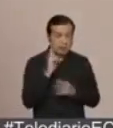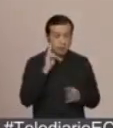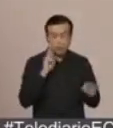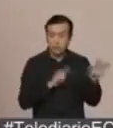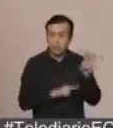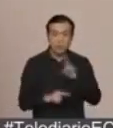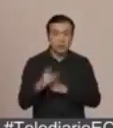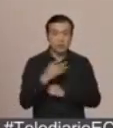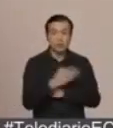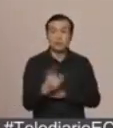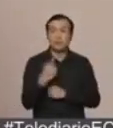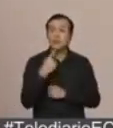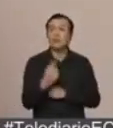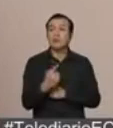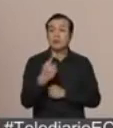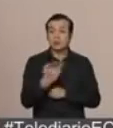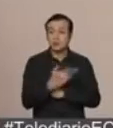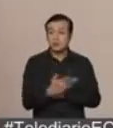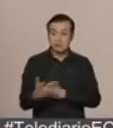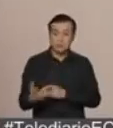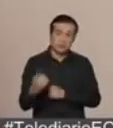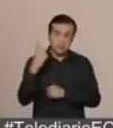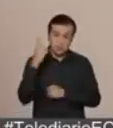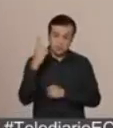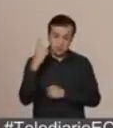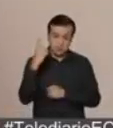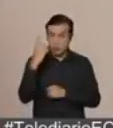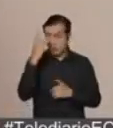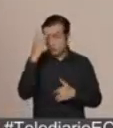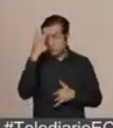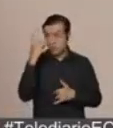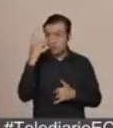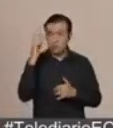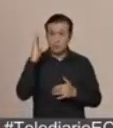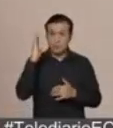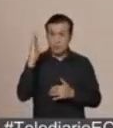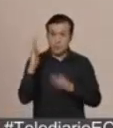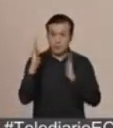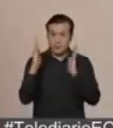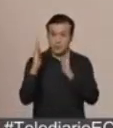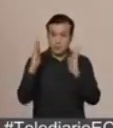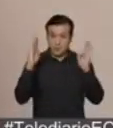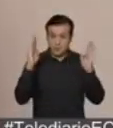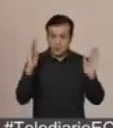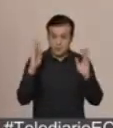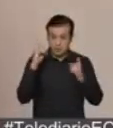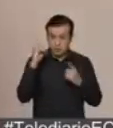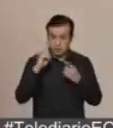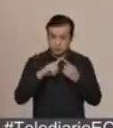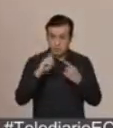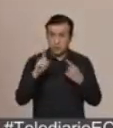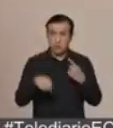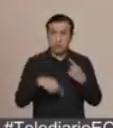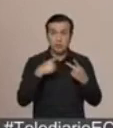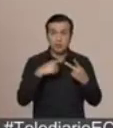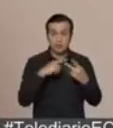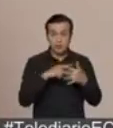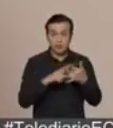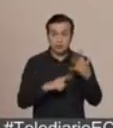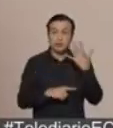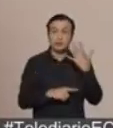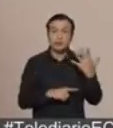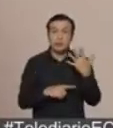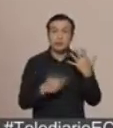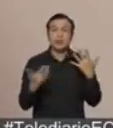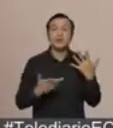Y de esos resultados se encuentra un resultado positivo en las paredes internas del contenedor y 5 resultados